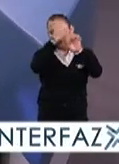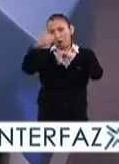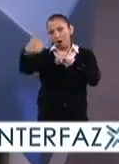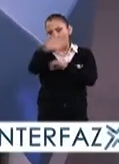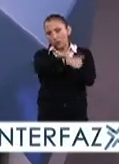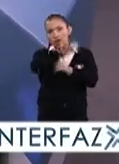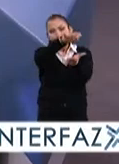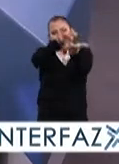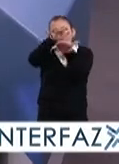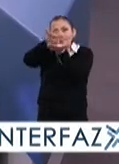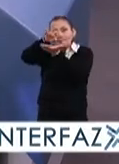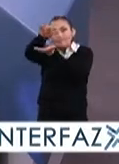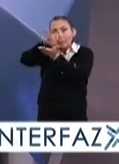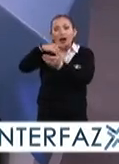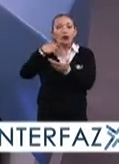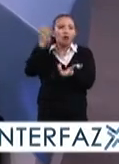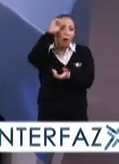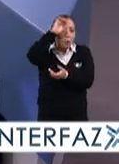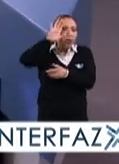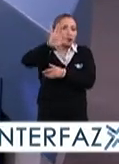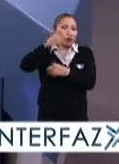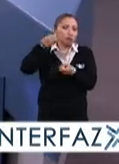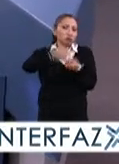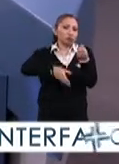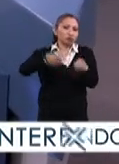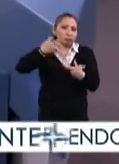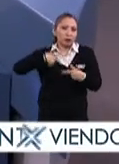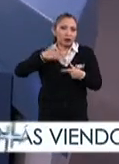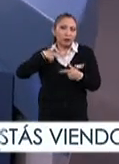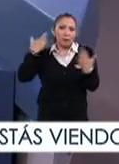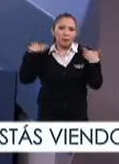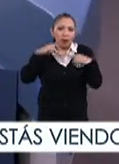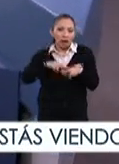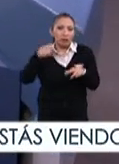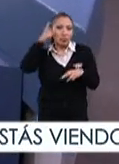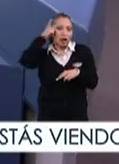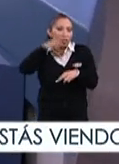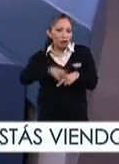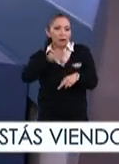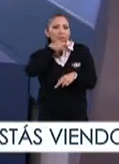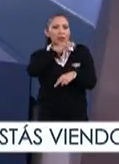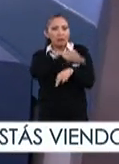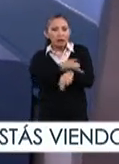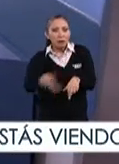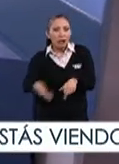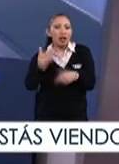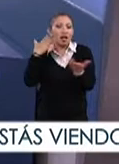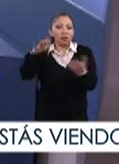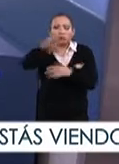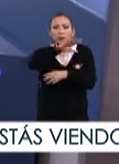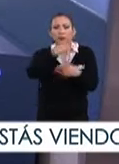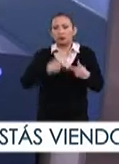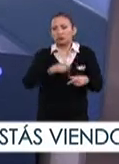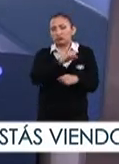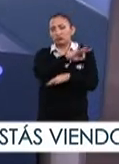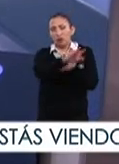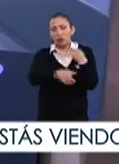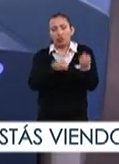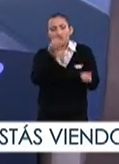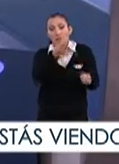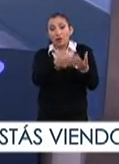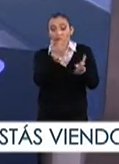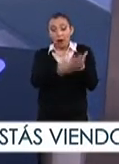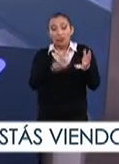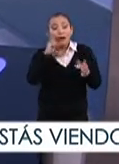bueno, recopilando precisamente las voces de los protagonistas, maestros, directivos, padres de familia, sociedad civil, en fin.